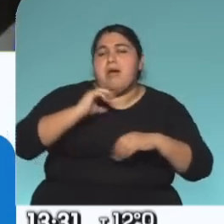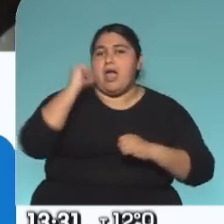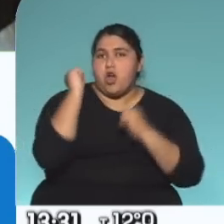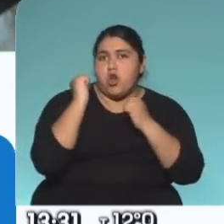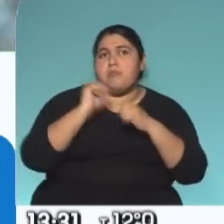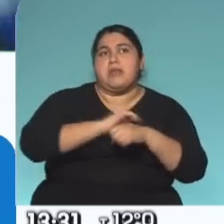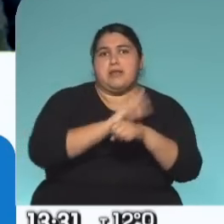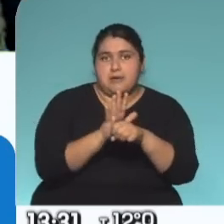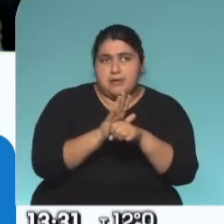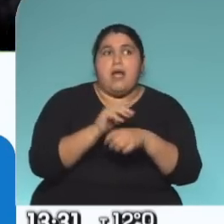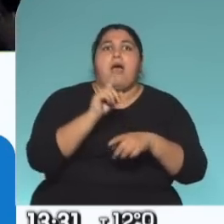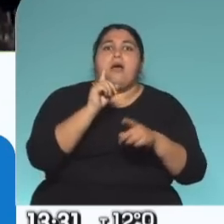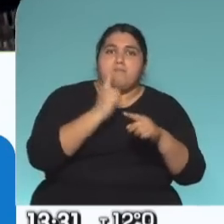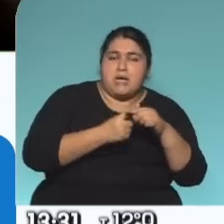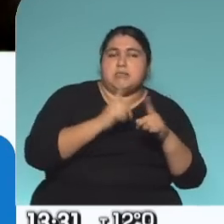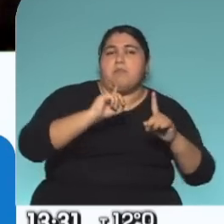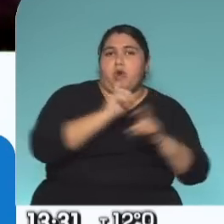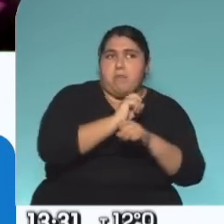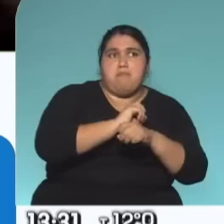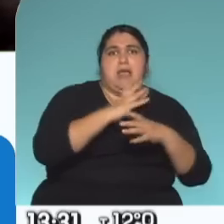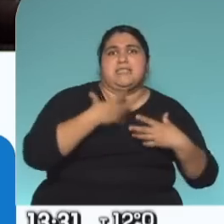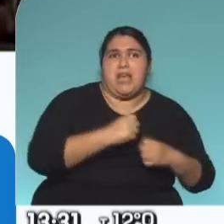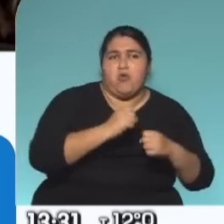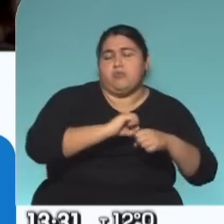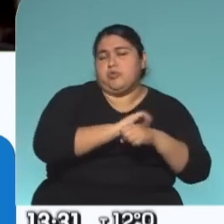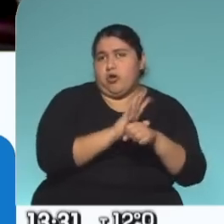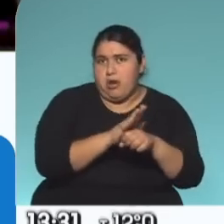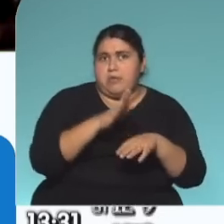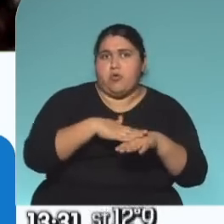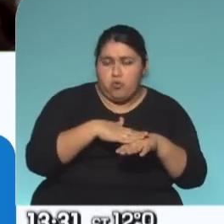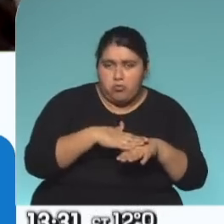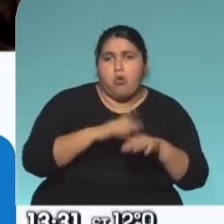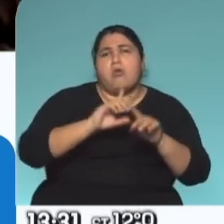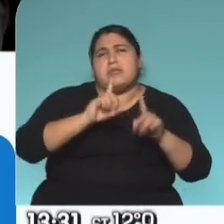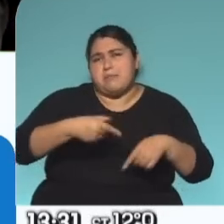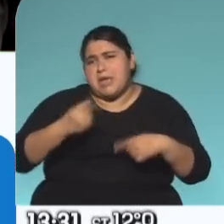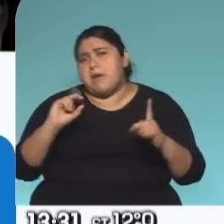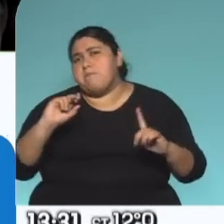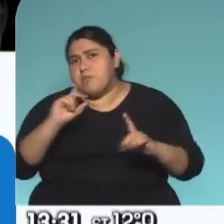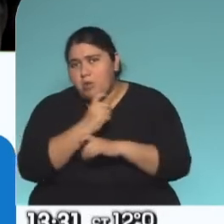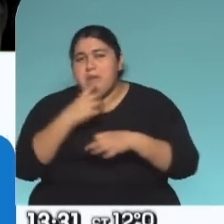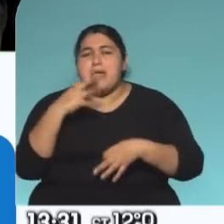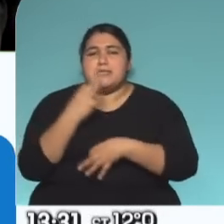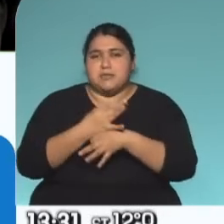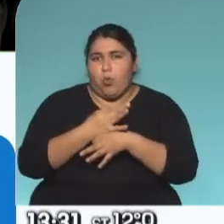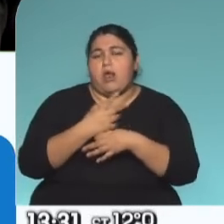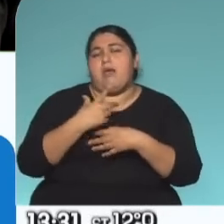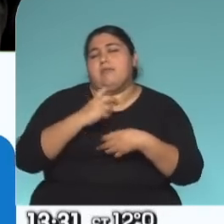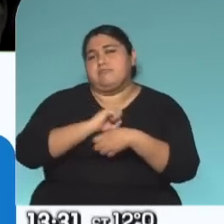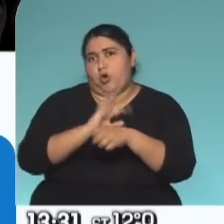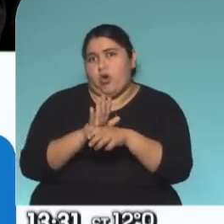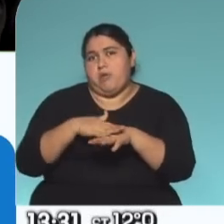crisis sanitaria y una crisis social muy grande y una crisis educativa con la clausura del año escolar. Es